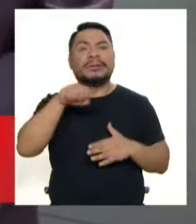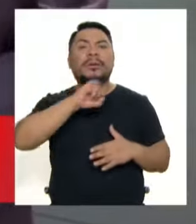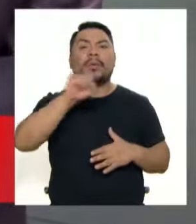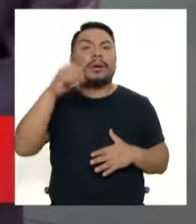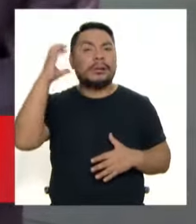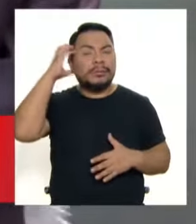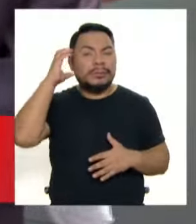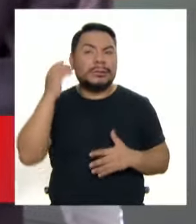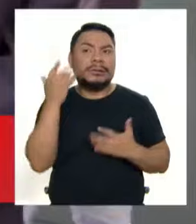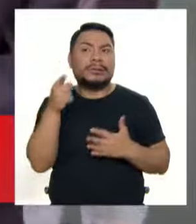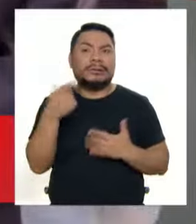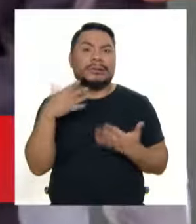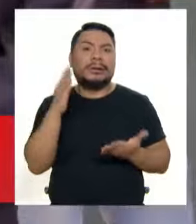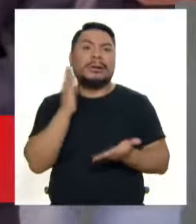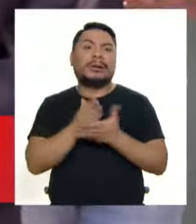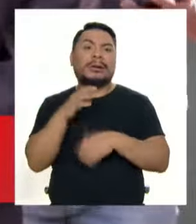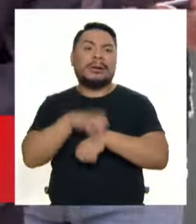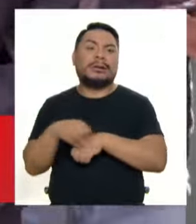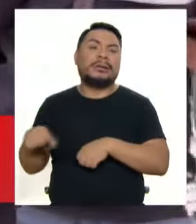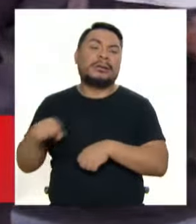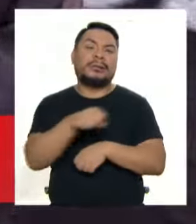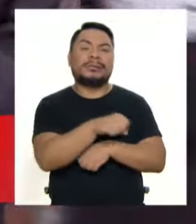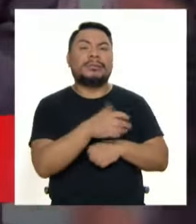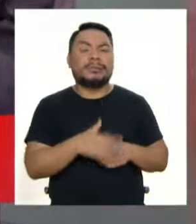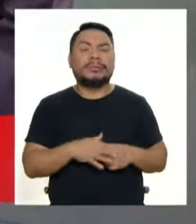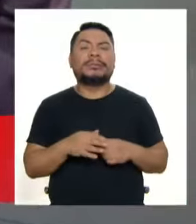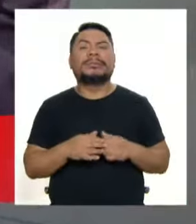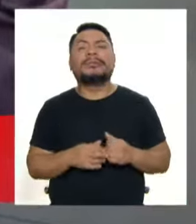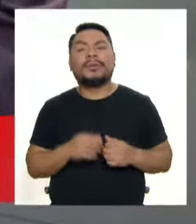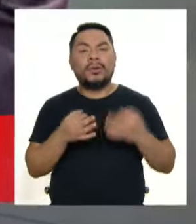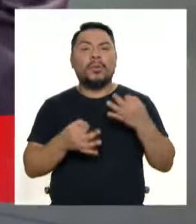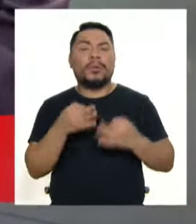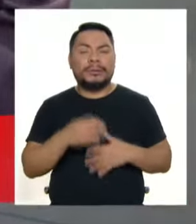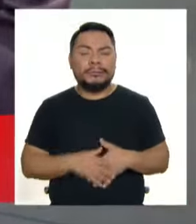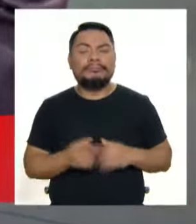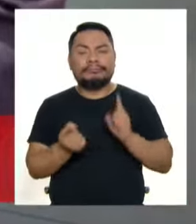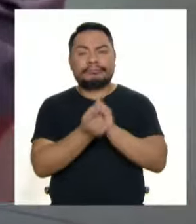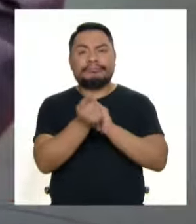Miraflores, a la espera de ser trasladada al juzgado de familia de Lima Norte. Adelante en estudios.